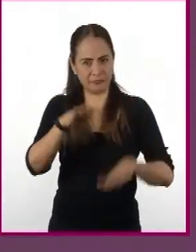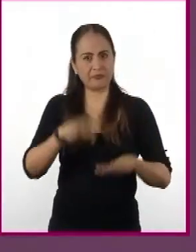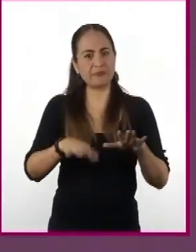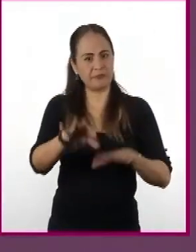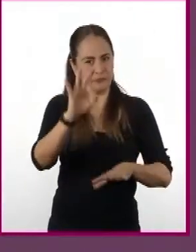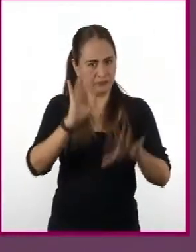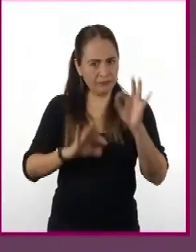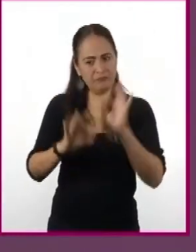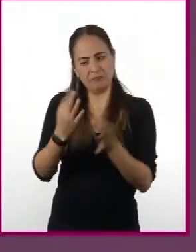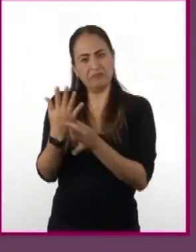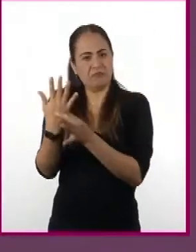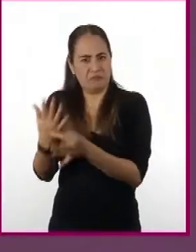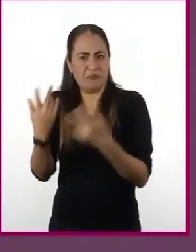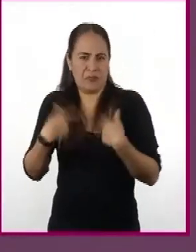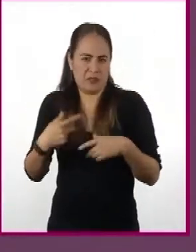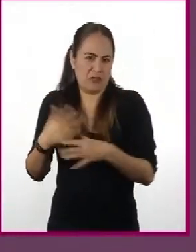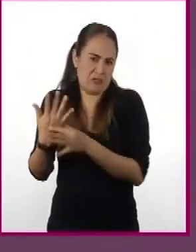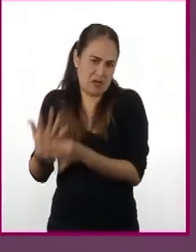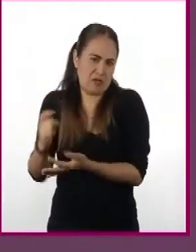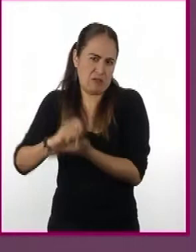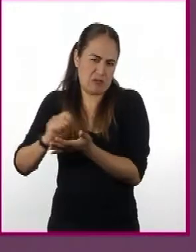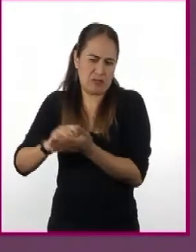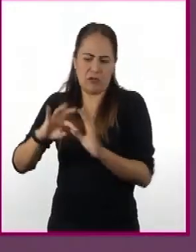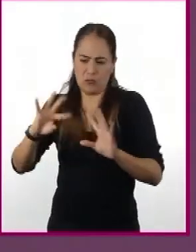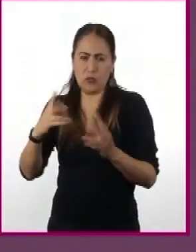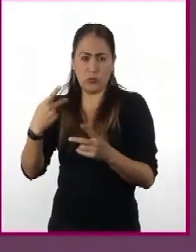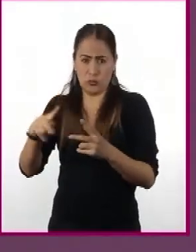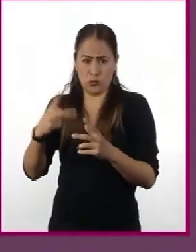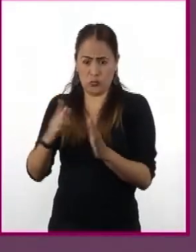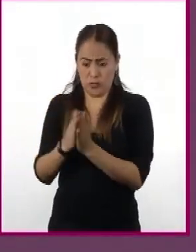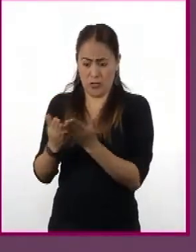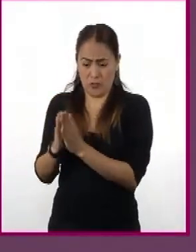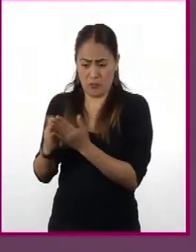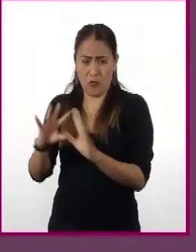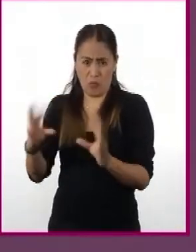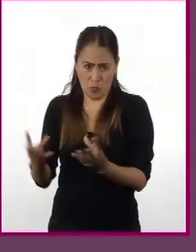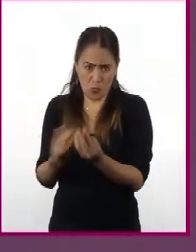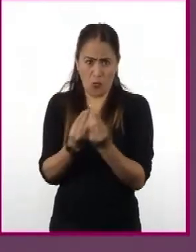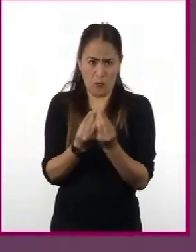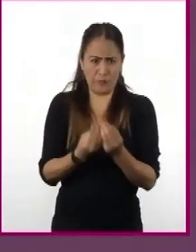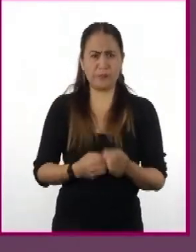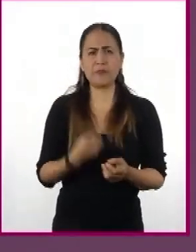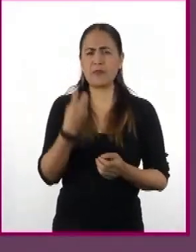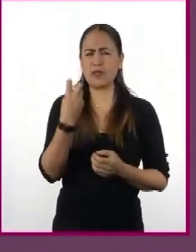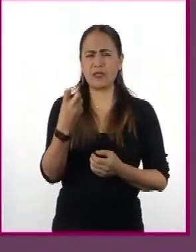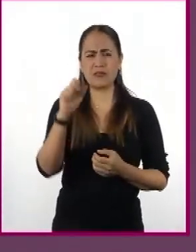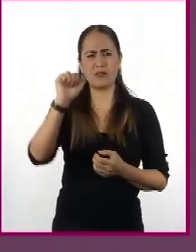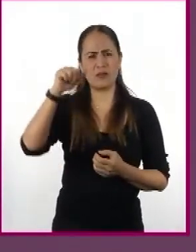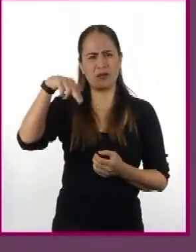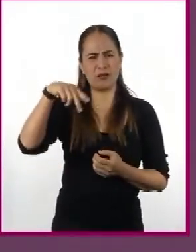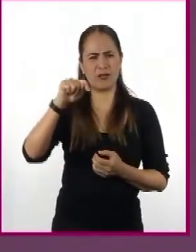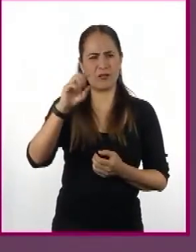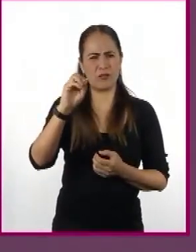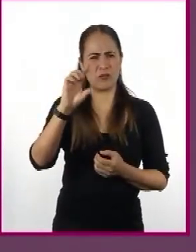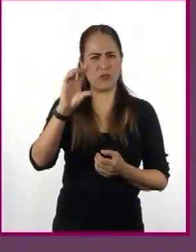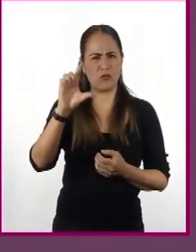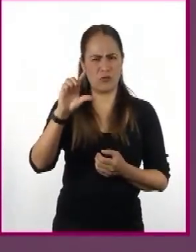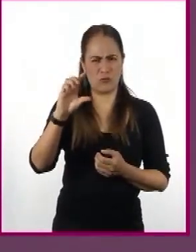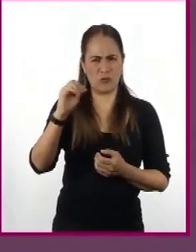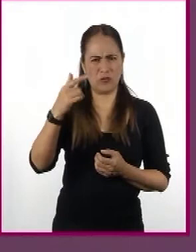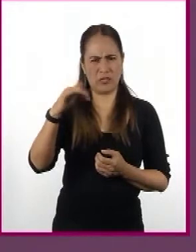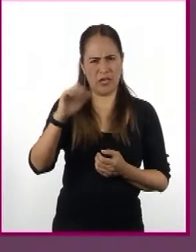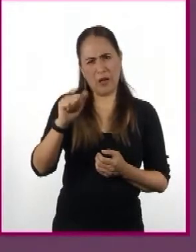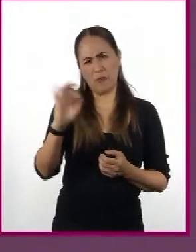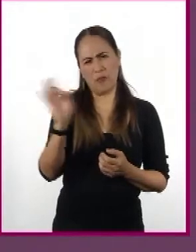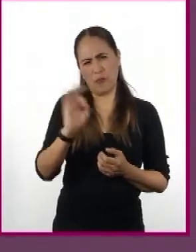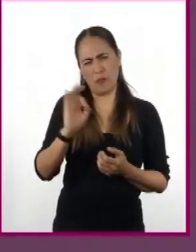un autor y hacer una recopilación de sus textos. Este tipo de antología suele hacerse cuando existe un motivo de celebración